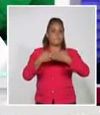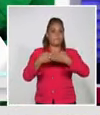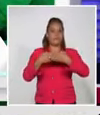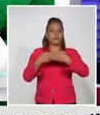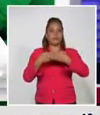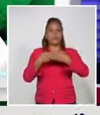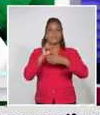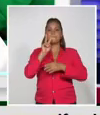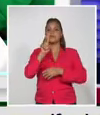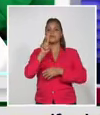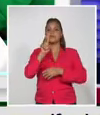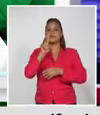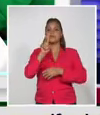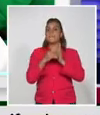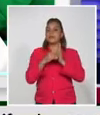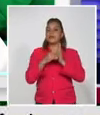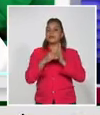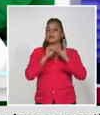21.000 muestras en Cuba,